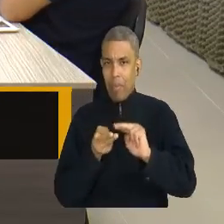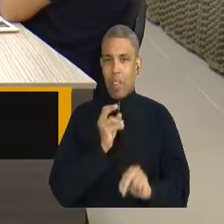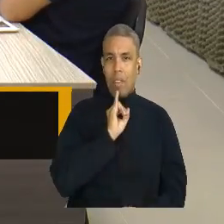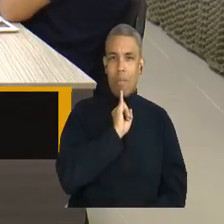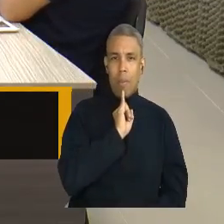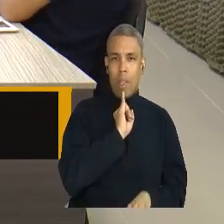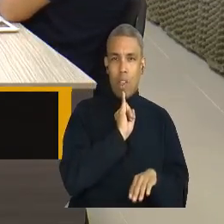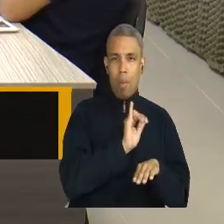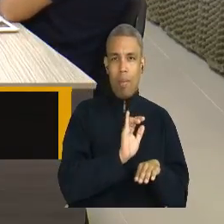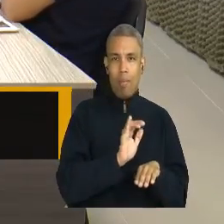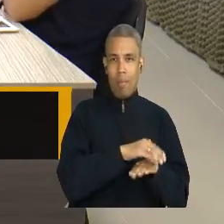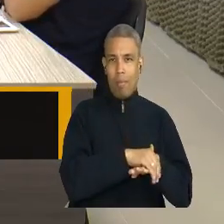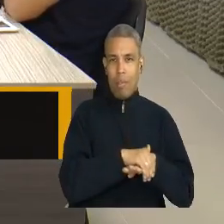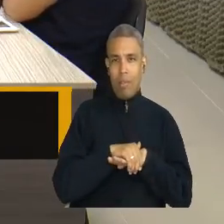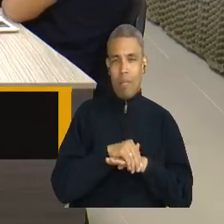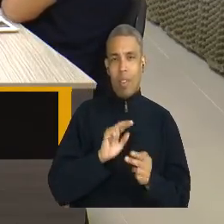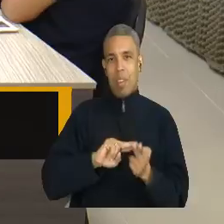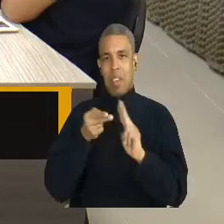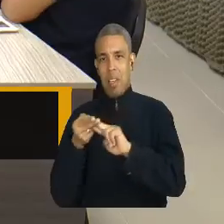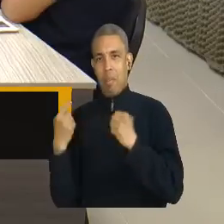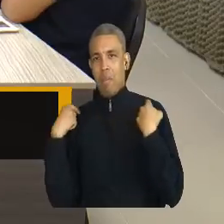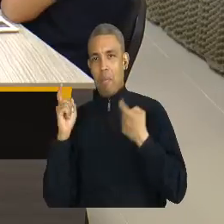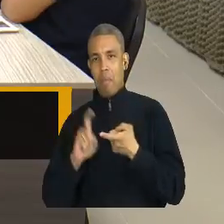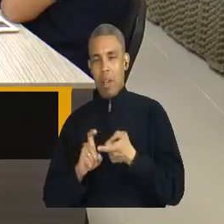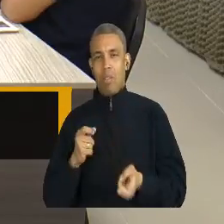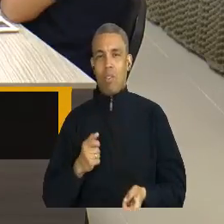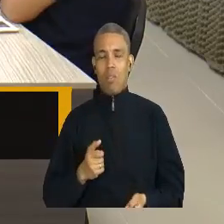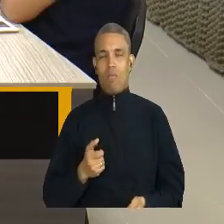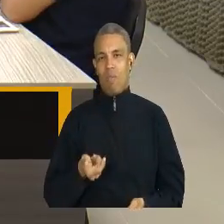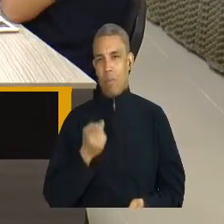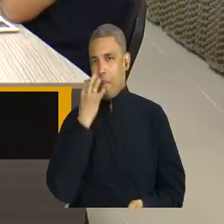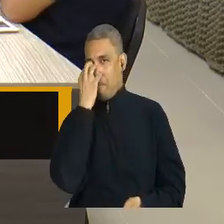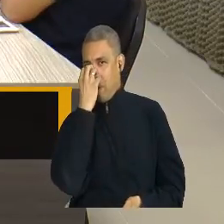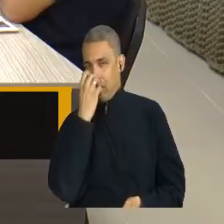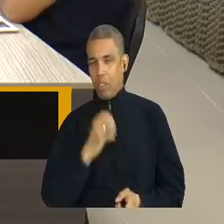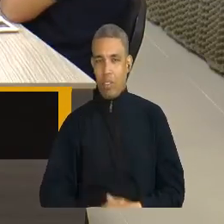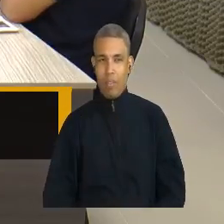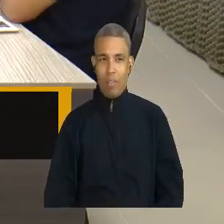Excellent. Yes. Yes. ¿Y cómo se ríe uno en inglés? A ver.